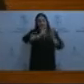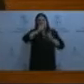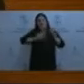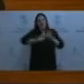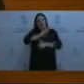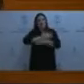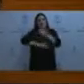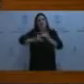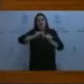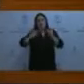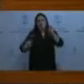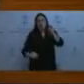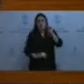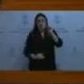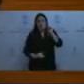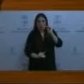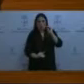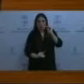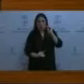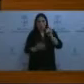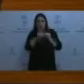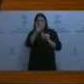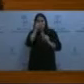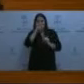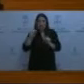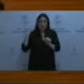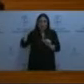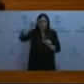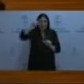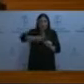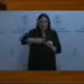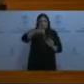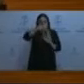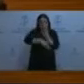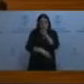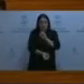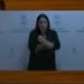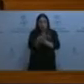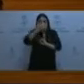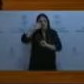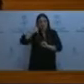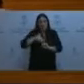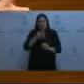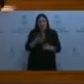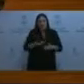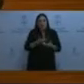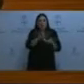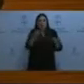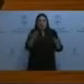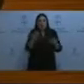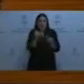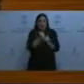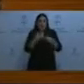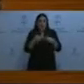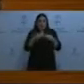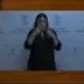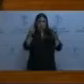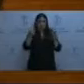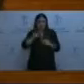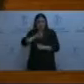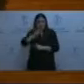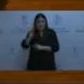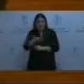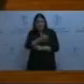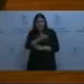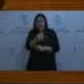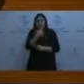con discapacidad. Tras más de 20 años de vigencia de previsión normativa y tras un considerable número de ofertas de empleo público en las que se ha fijado